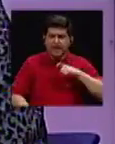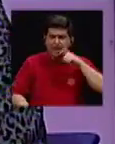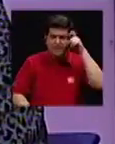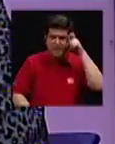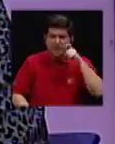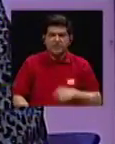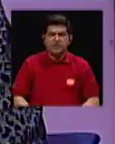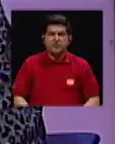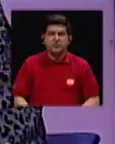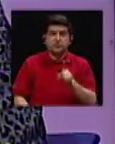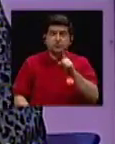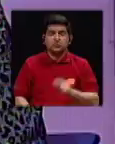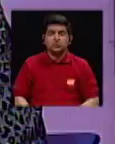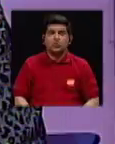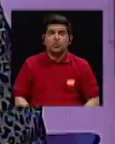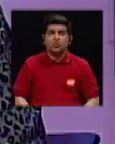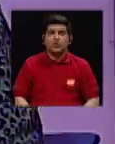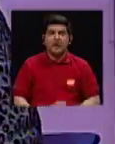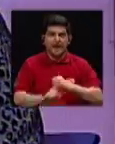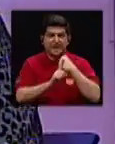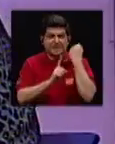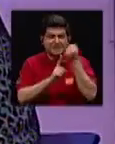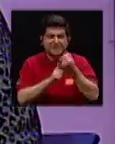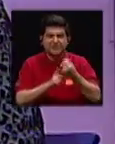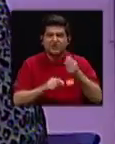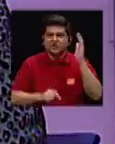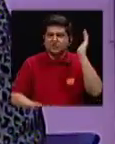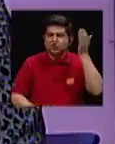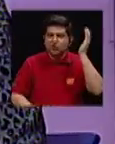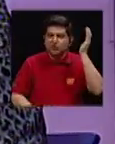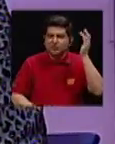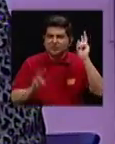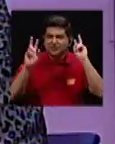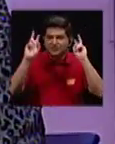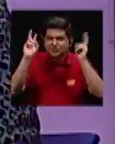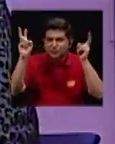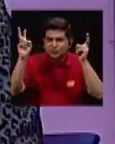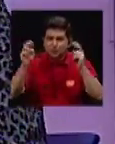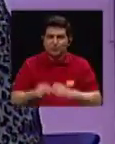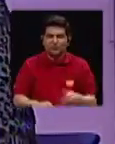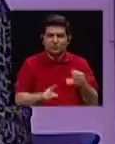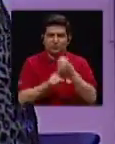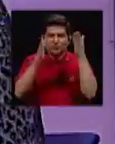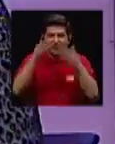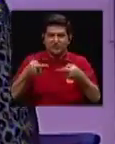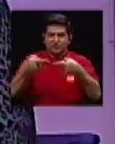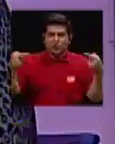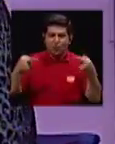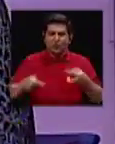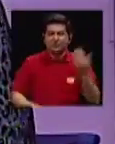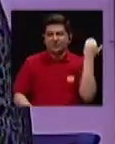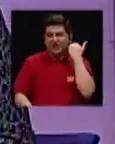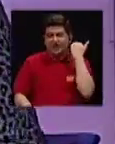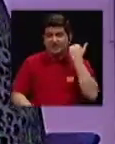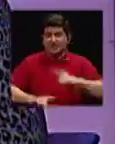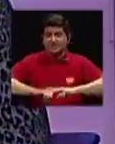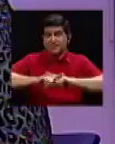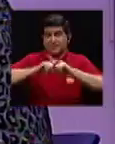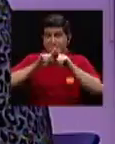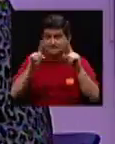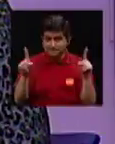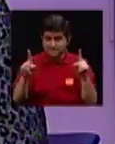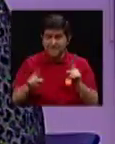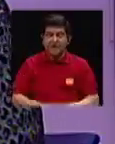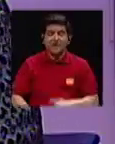varios crímenes de género una una un un enunciado una un discurso emitido del del agresor a la